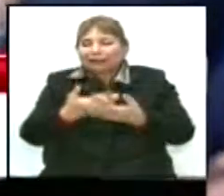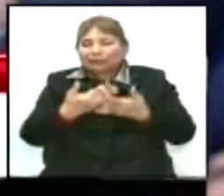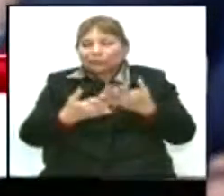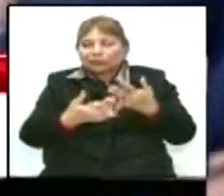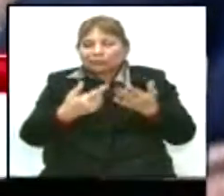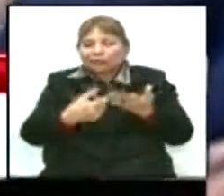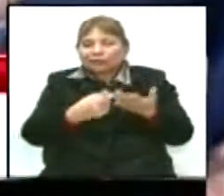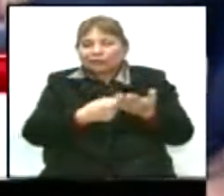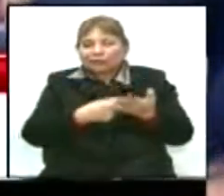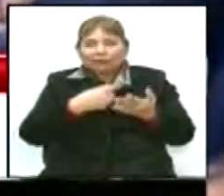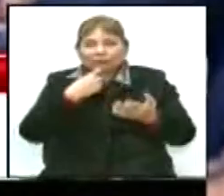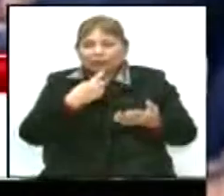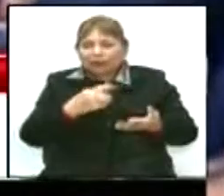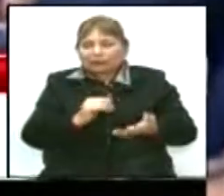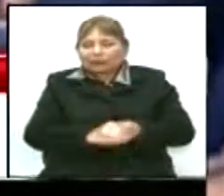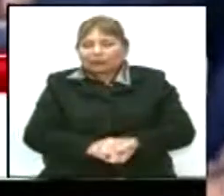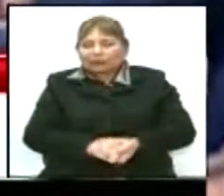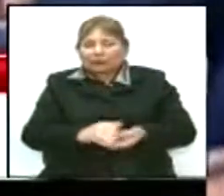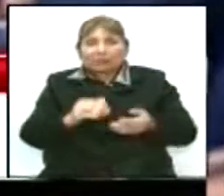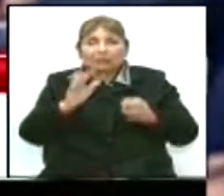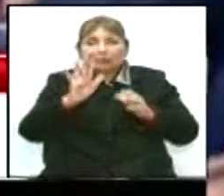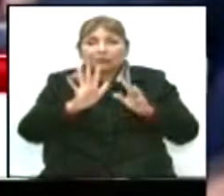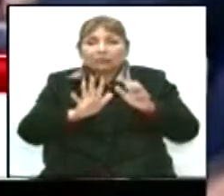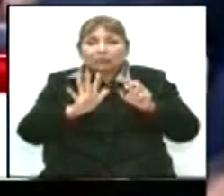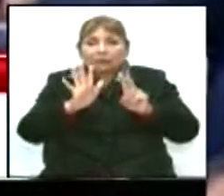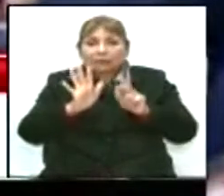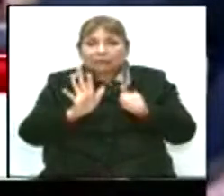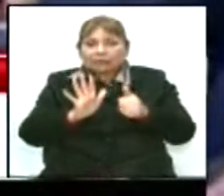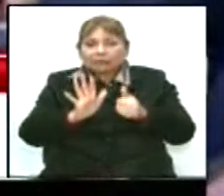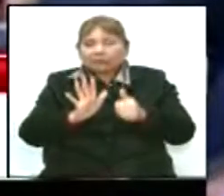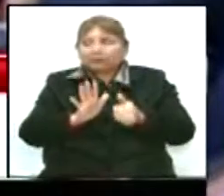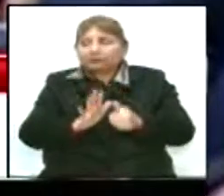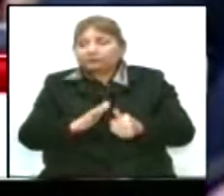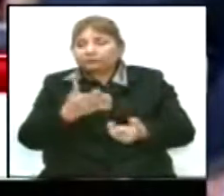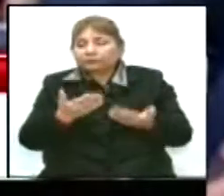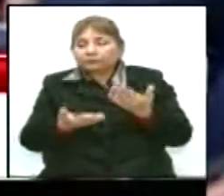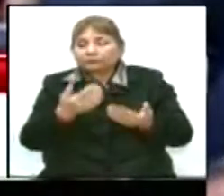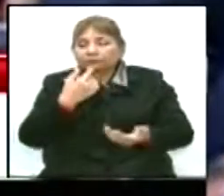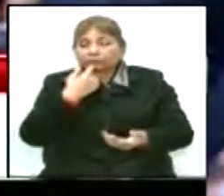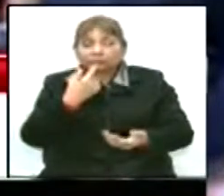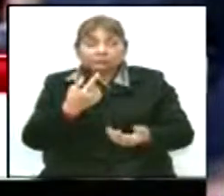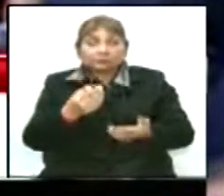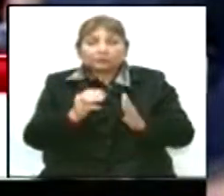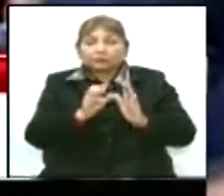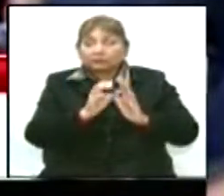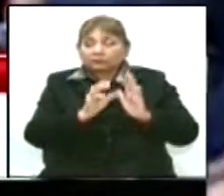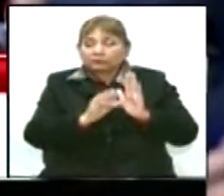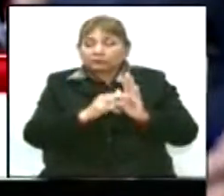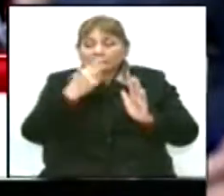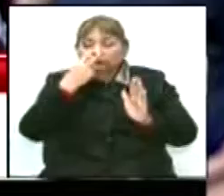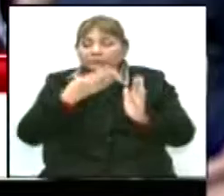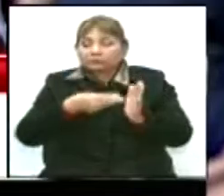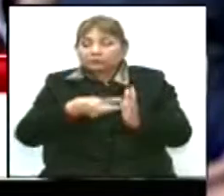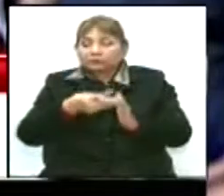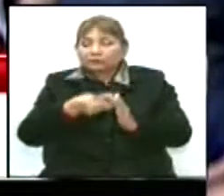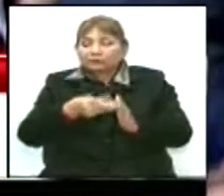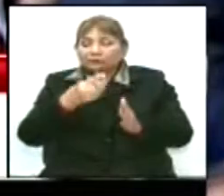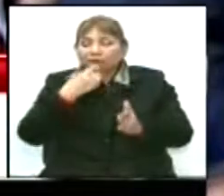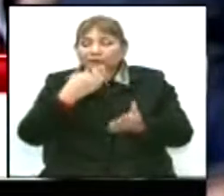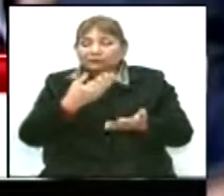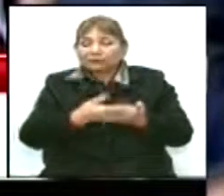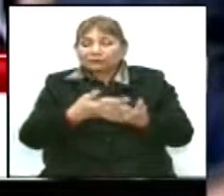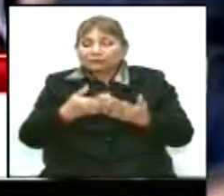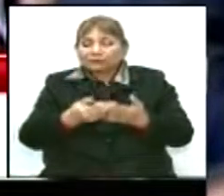que discutir aún. O sea, yo también el artículo 156, que seguramente de repente en Constitución lo ven de otra manera, hay que